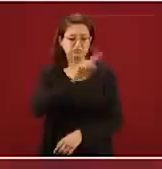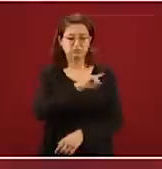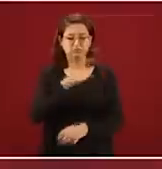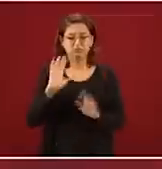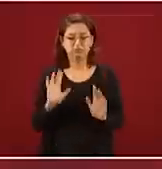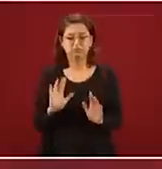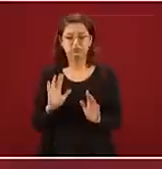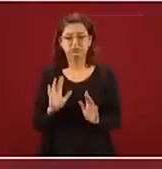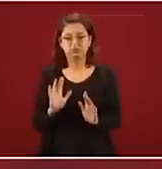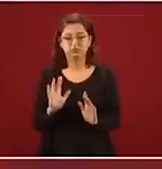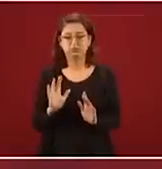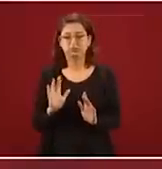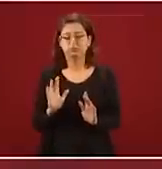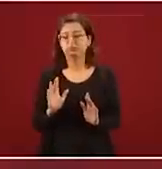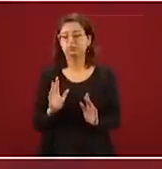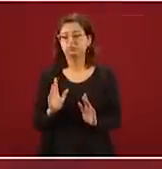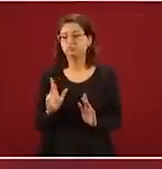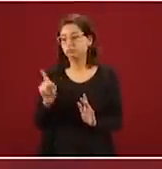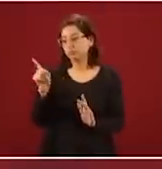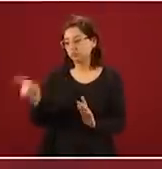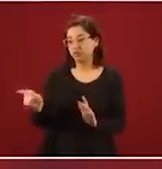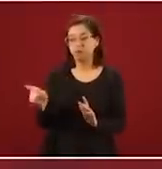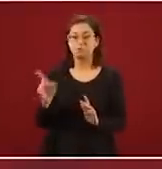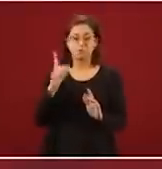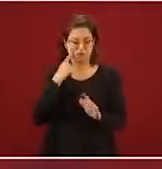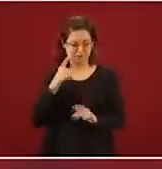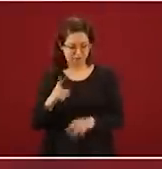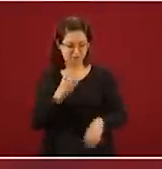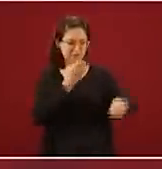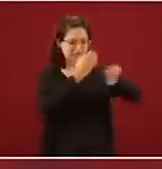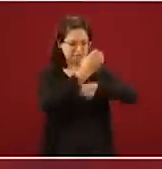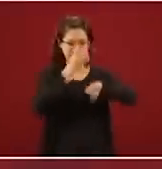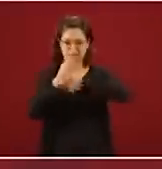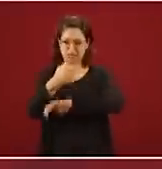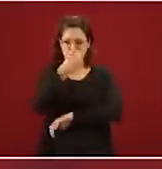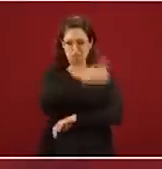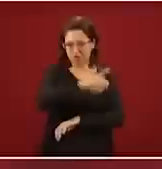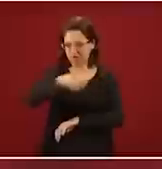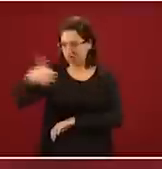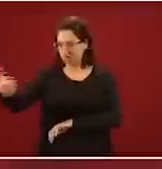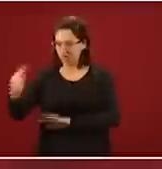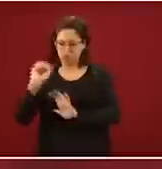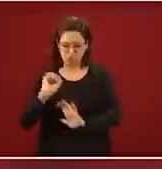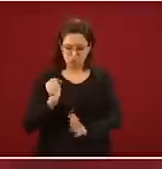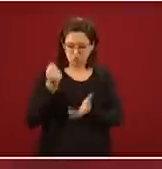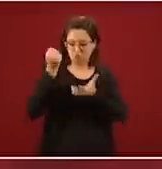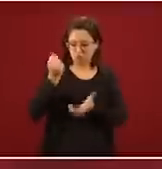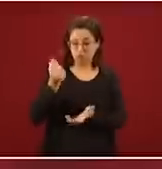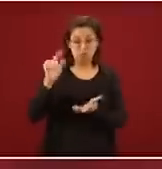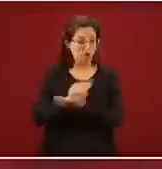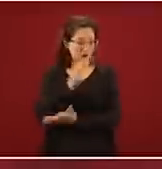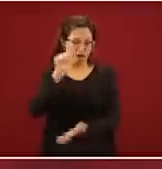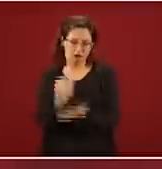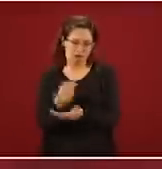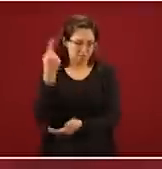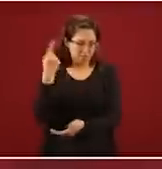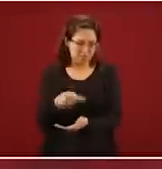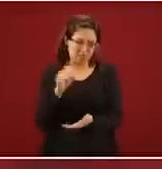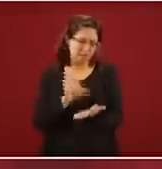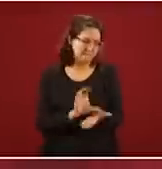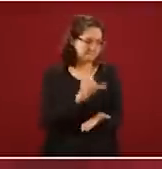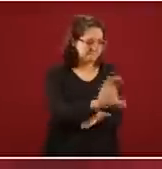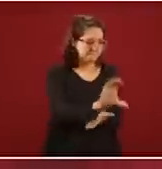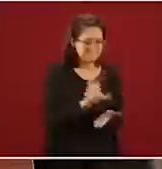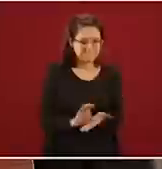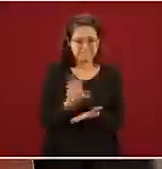Ellos tienen un presupuesto. Sí. Se les va a otorgar de acuerdo a la ley ese presupuesto. Es